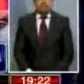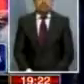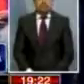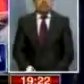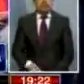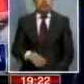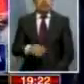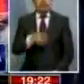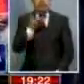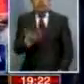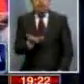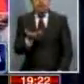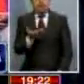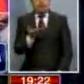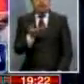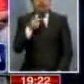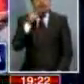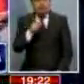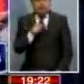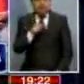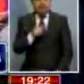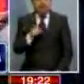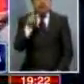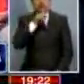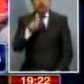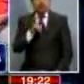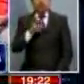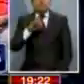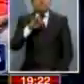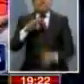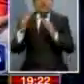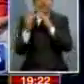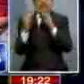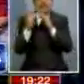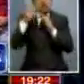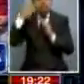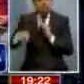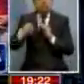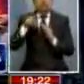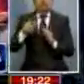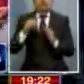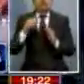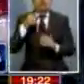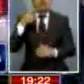Por fin sacó adelante el subsidio de la vivienda para la clase media.